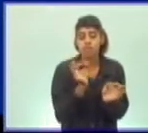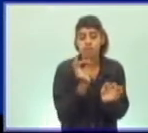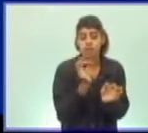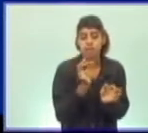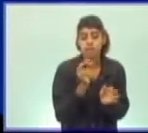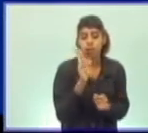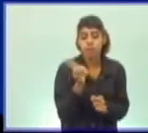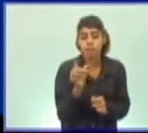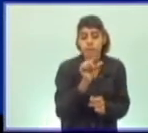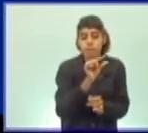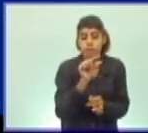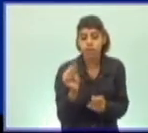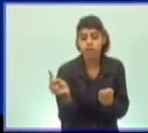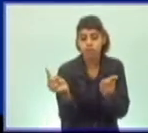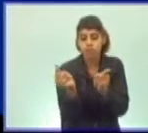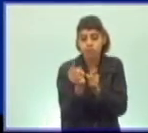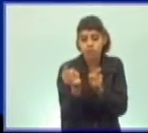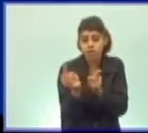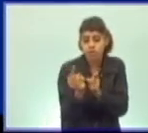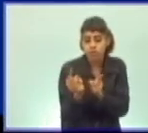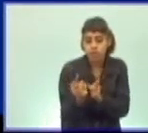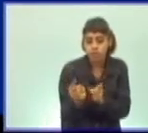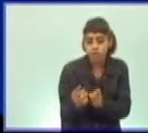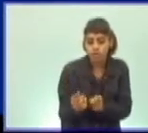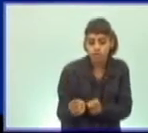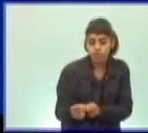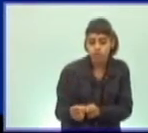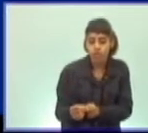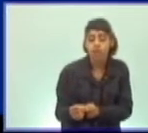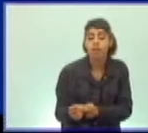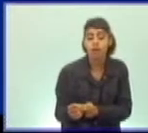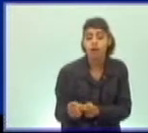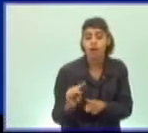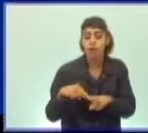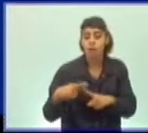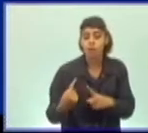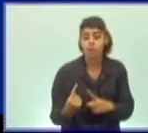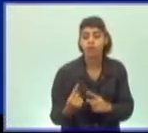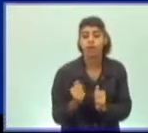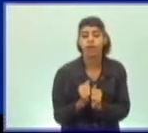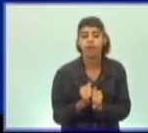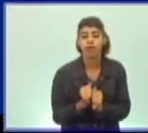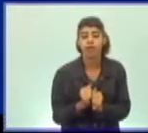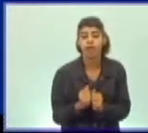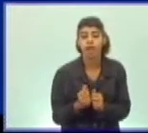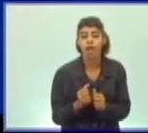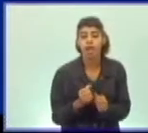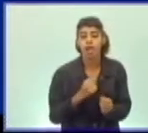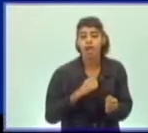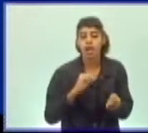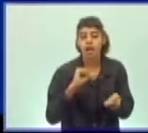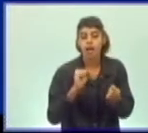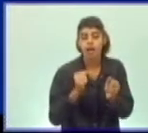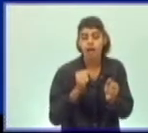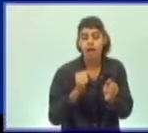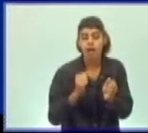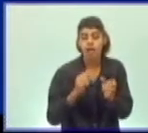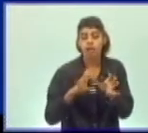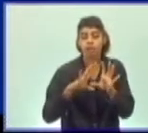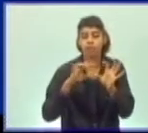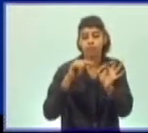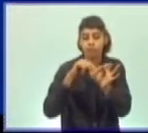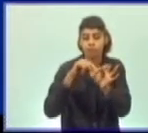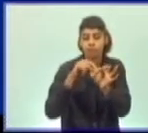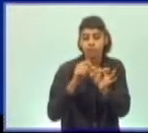con el aumento del número atómico. Ahora bien, ¿por qué disminuye? Recordemos qué pasaba con la carga nuclear efectiva. Recuerden que la carga